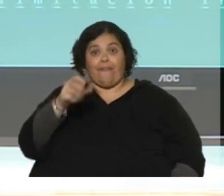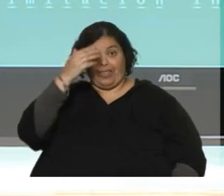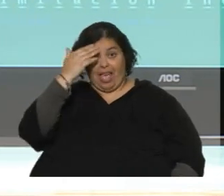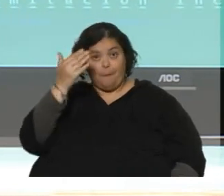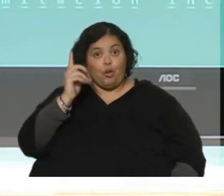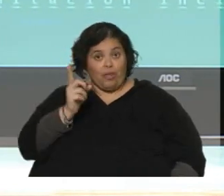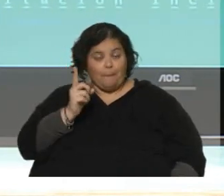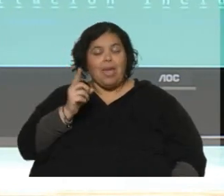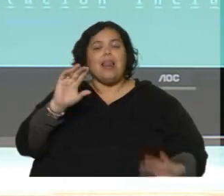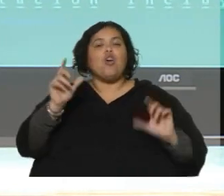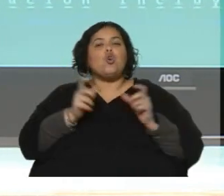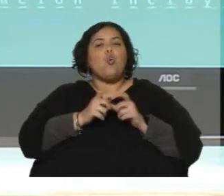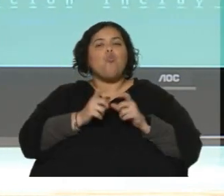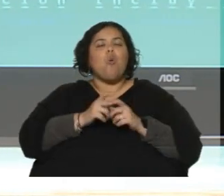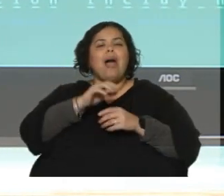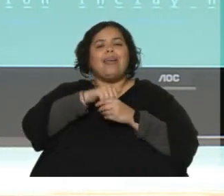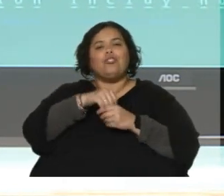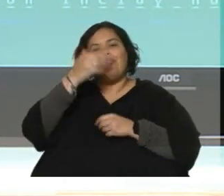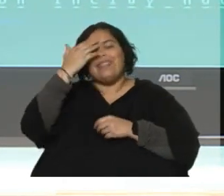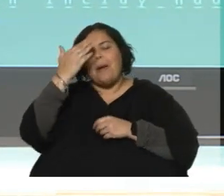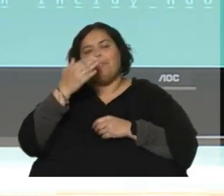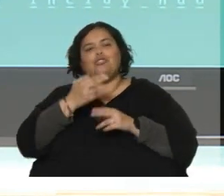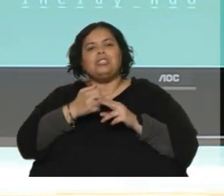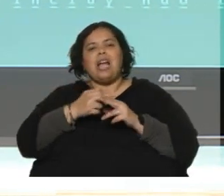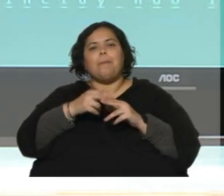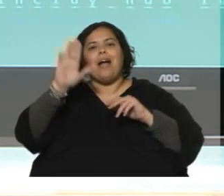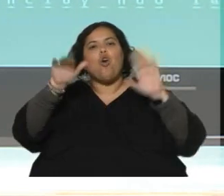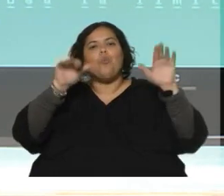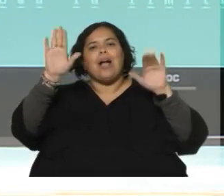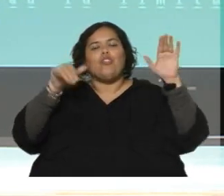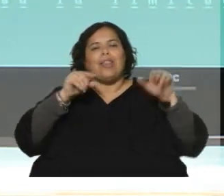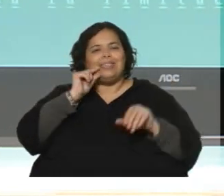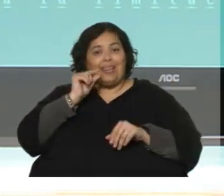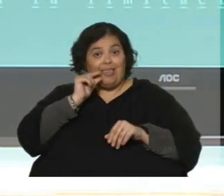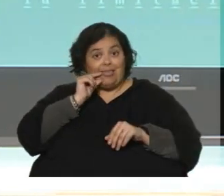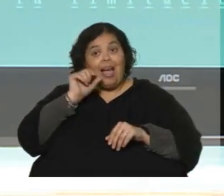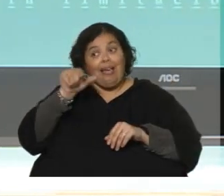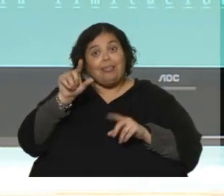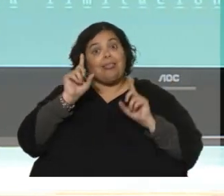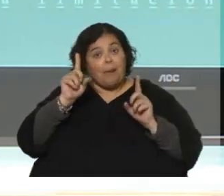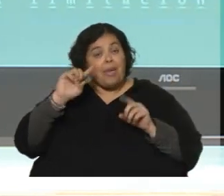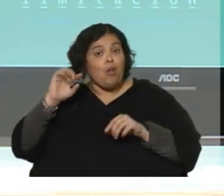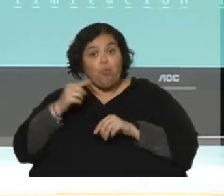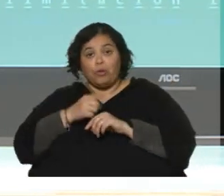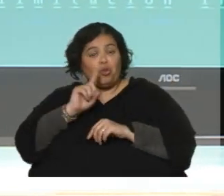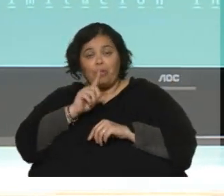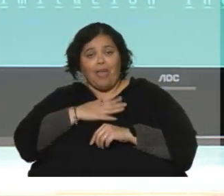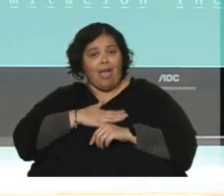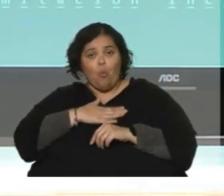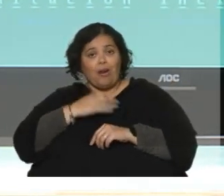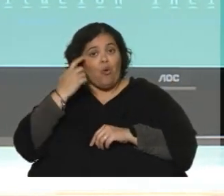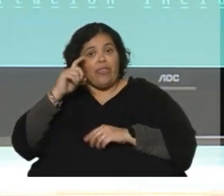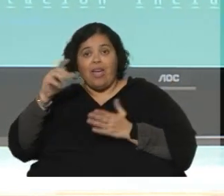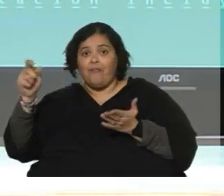la convocatoria señal serenista progresista que también se opone a esa iniciativa Me parece que